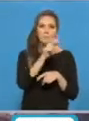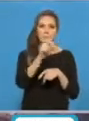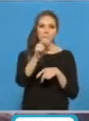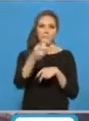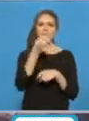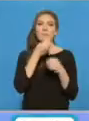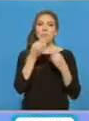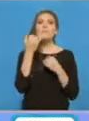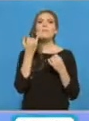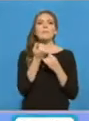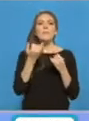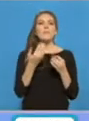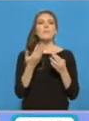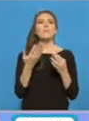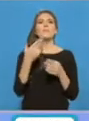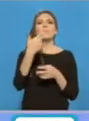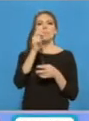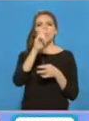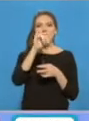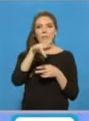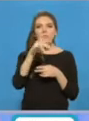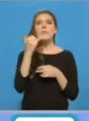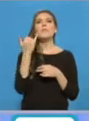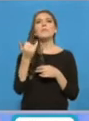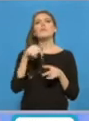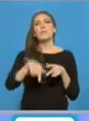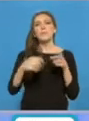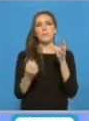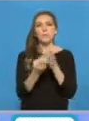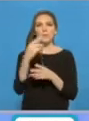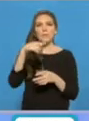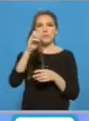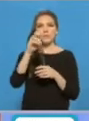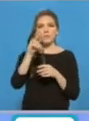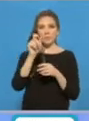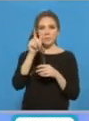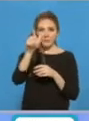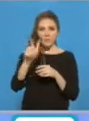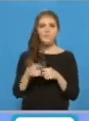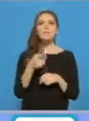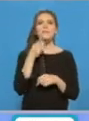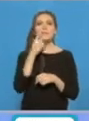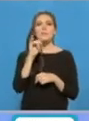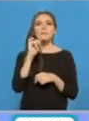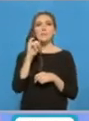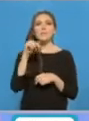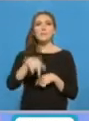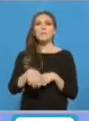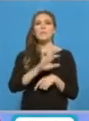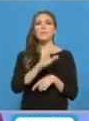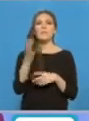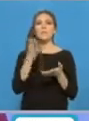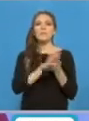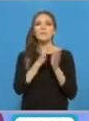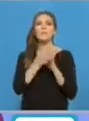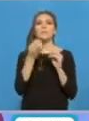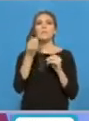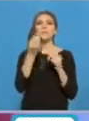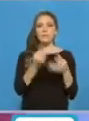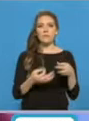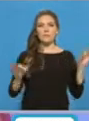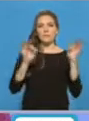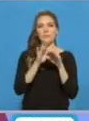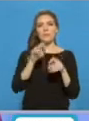nopal. Pues sí, bueno, hablemos primero que la tortilla pues es un alimento muy importante que no puede faltar en nuestra alimentación. El